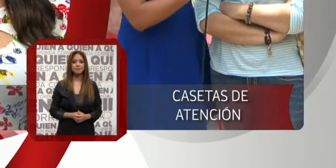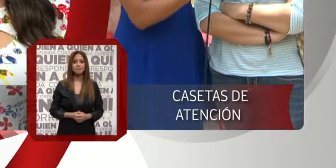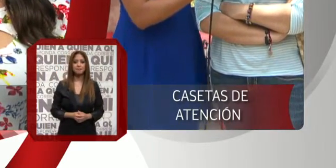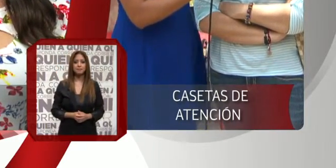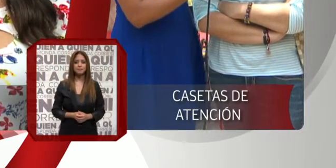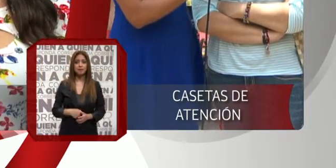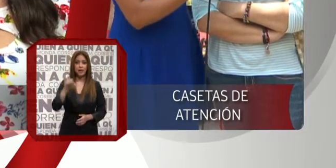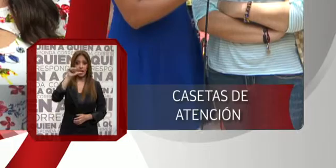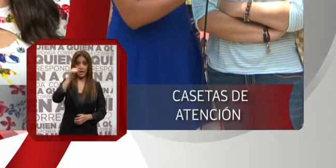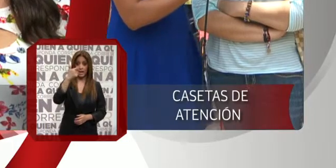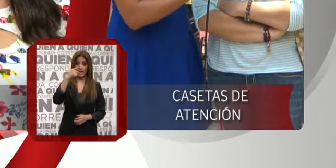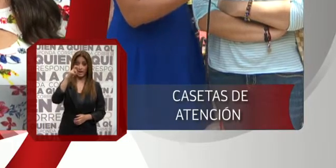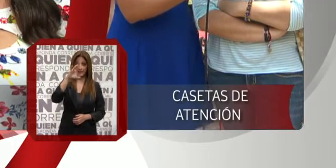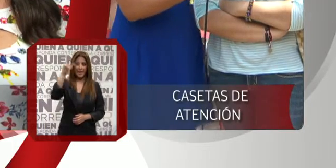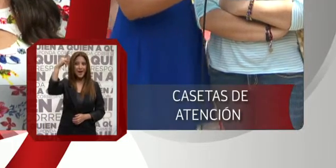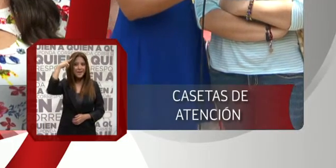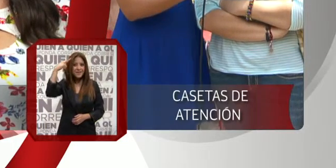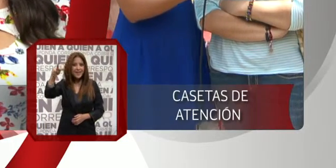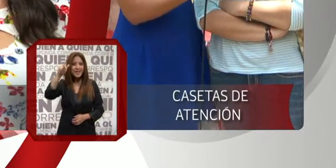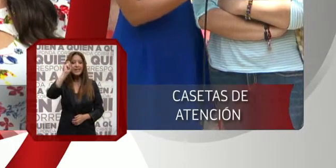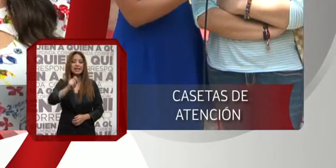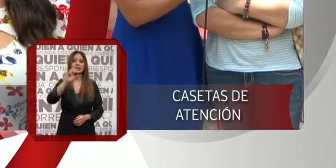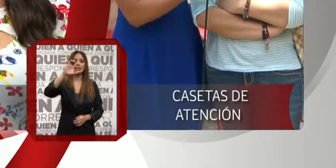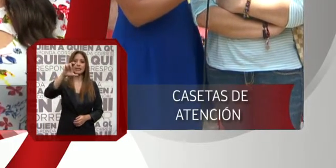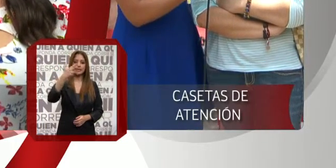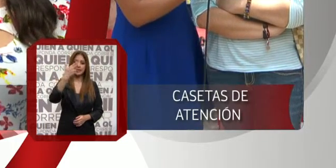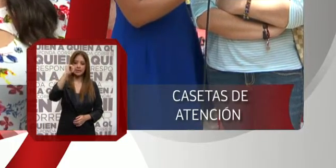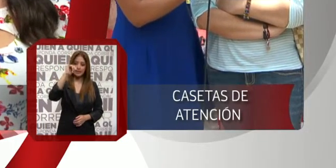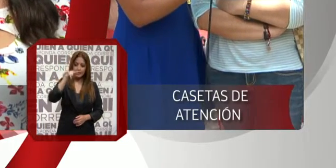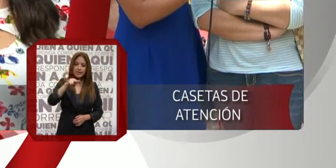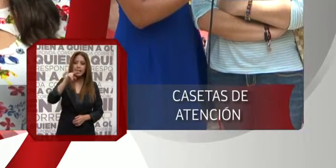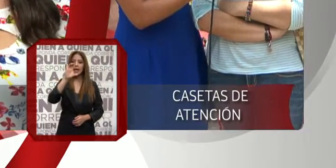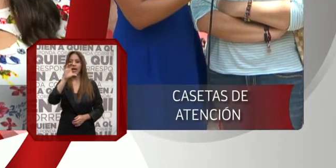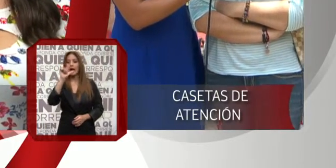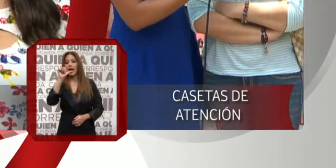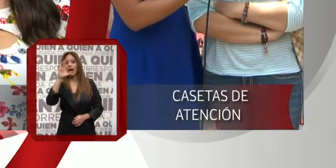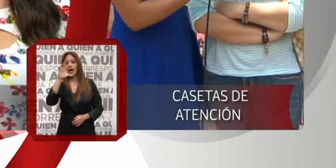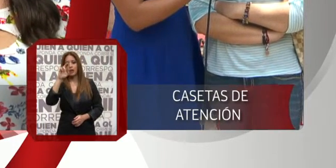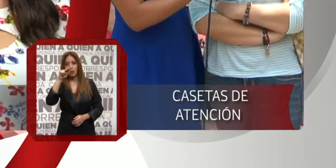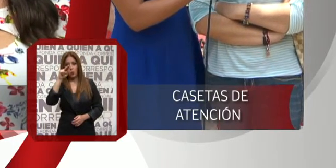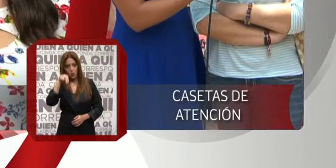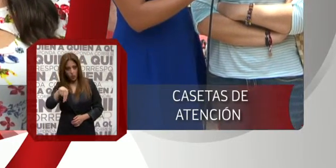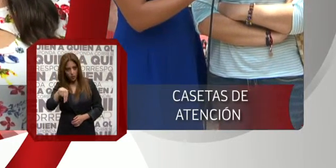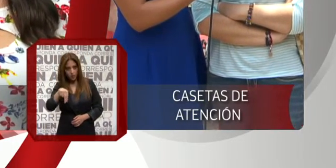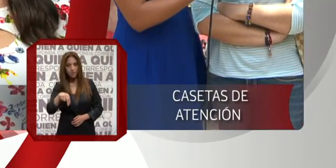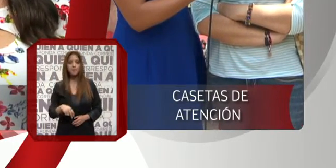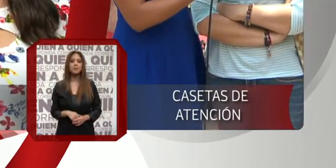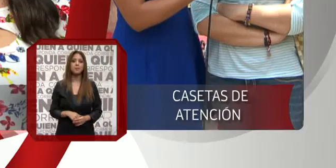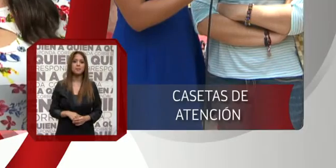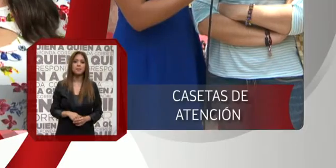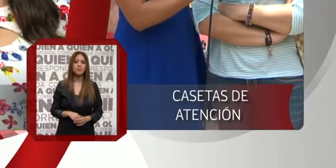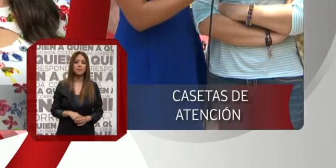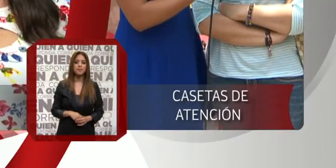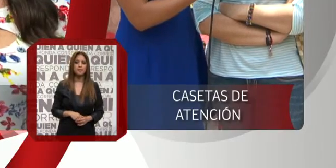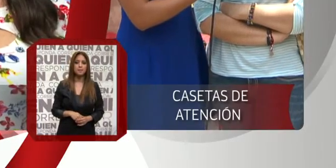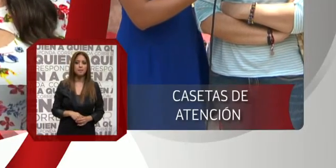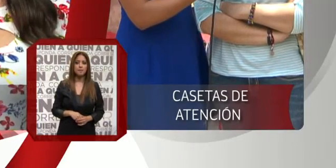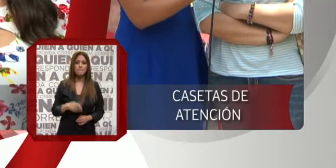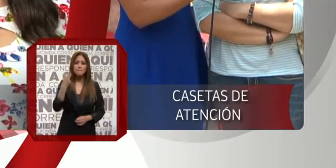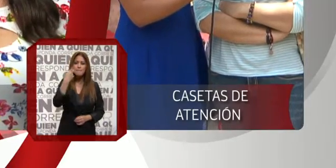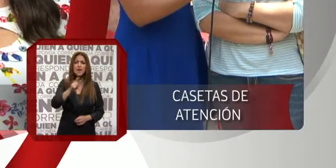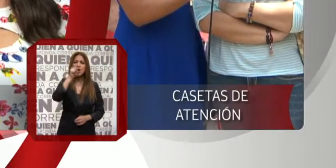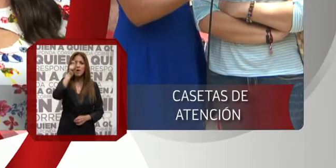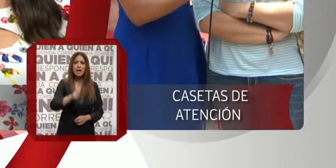la agencia de viajes se llama Chip Cancún. De hecho, al parecer, tengo el conocimiento de que labora